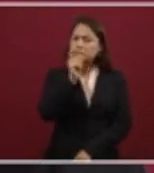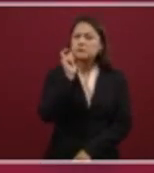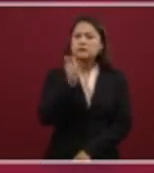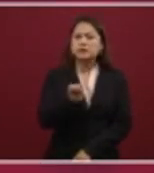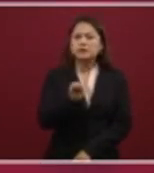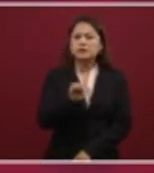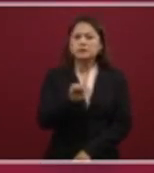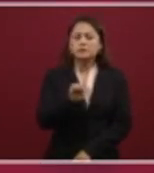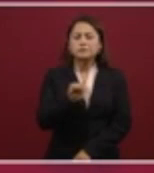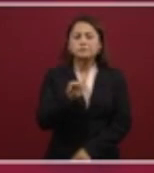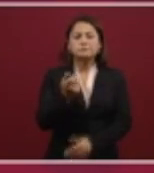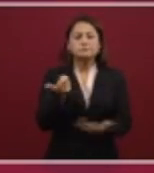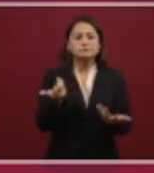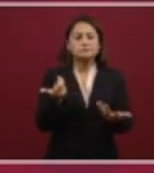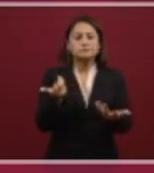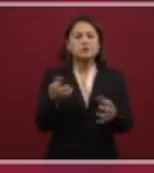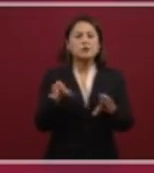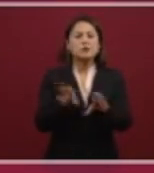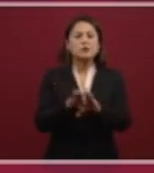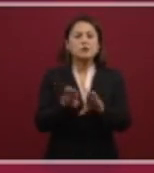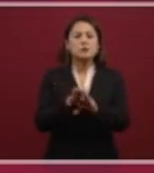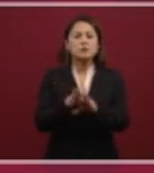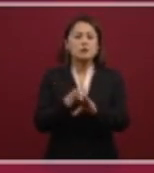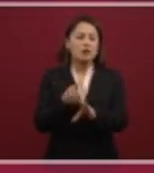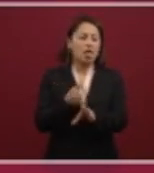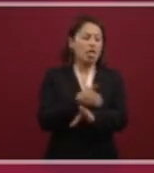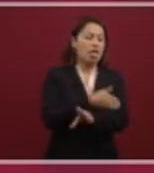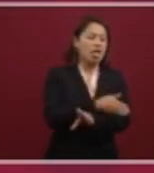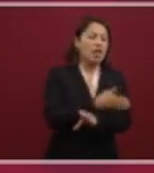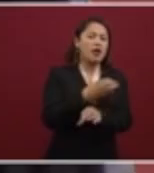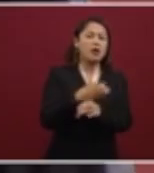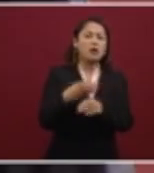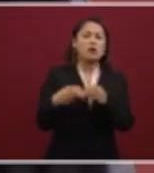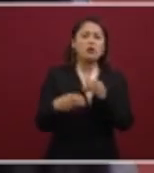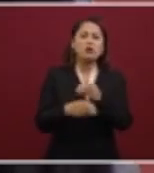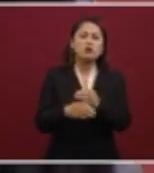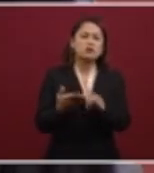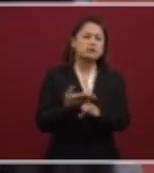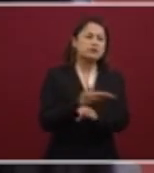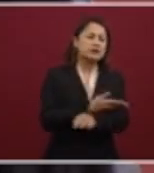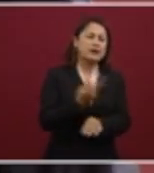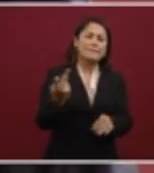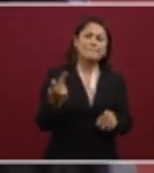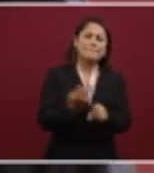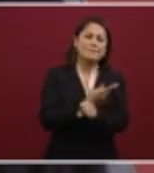anclarnos en el pasado y ver hacia adelante.